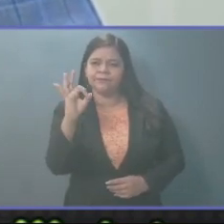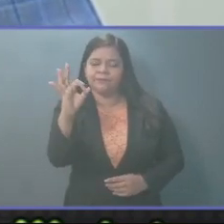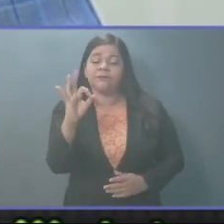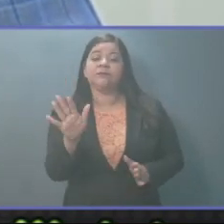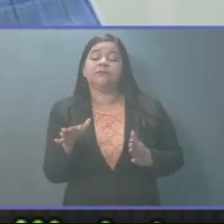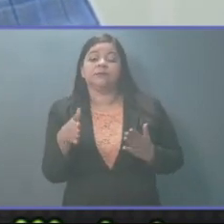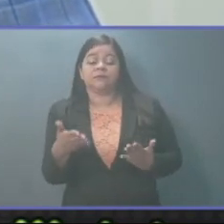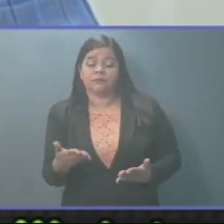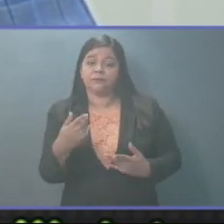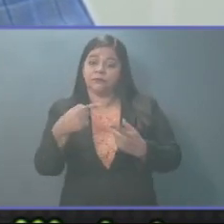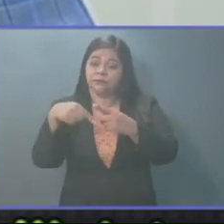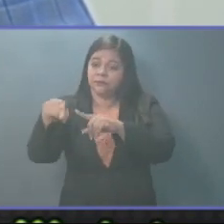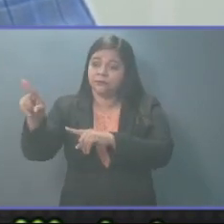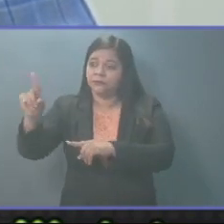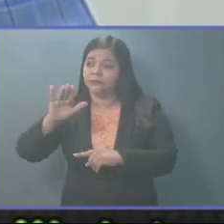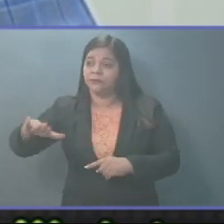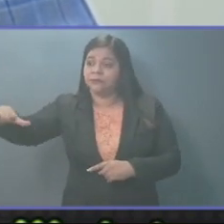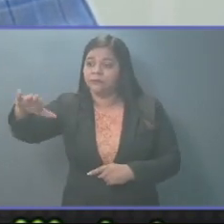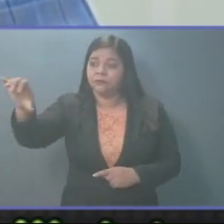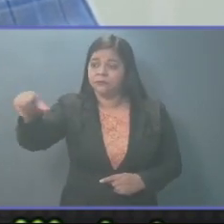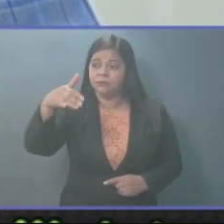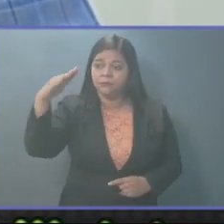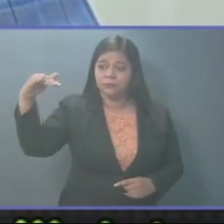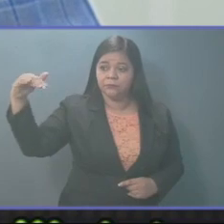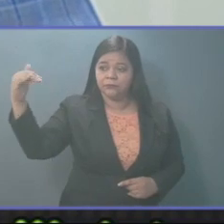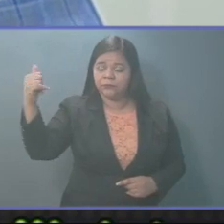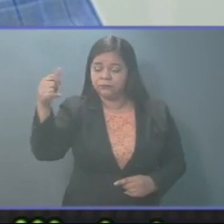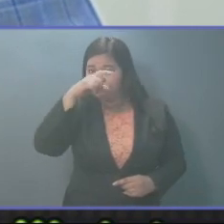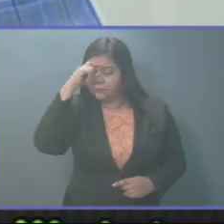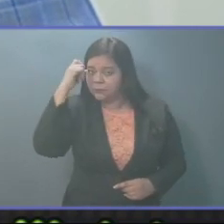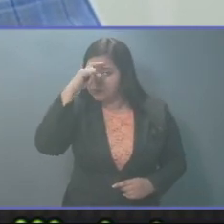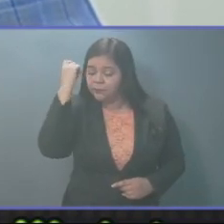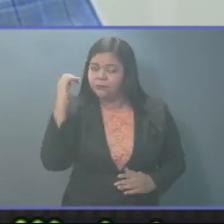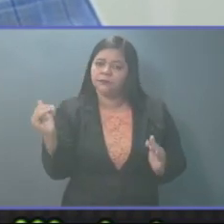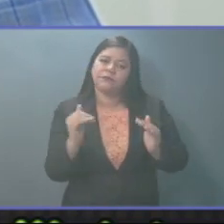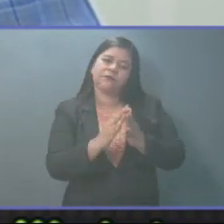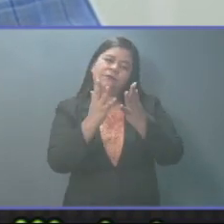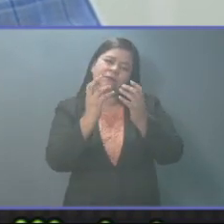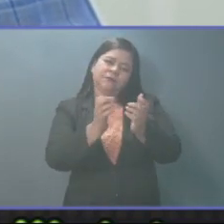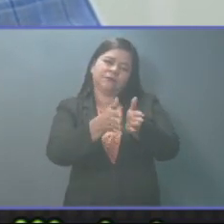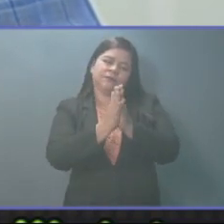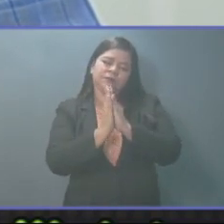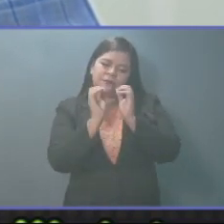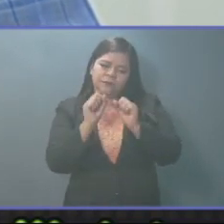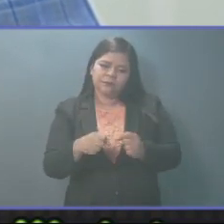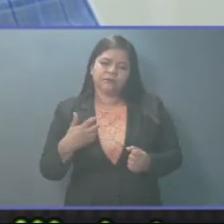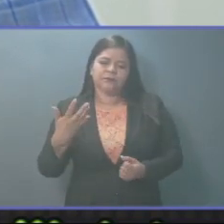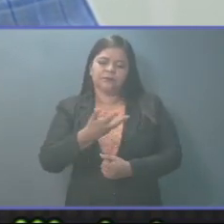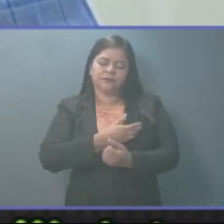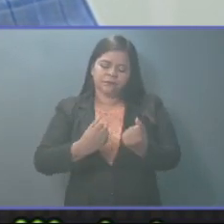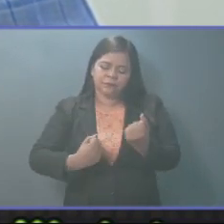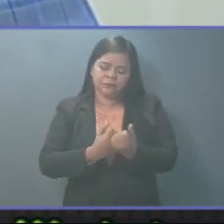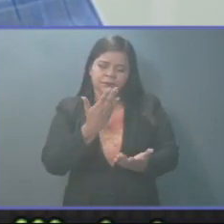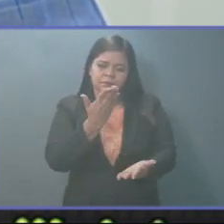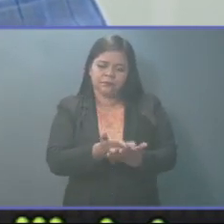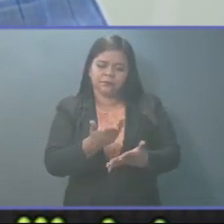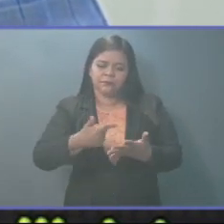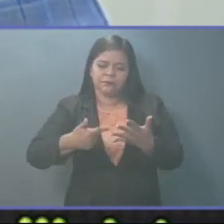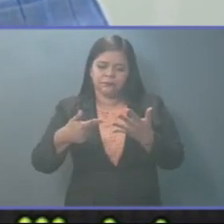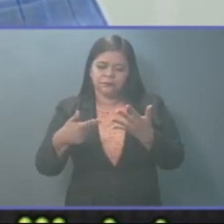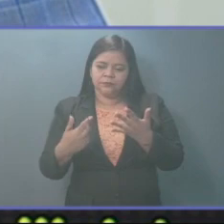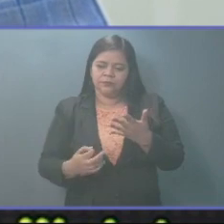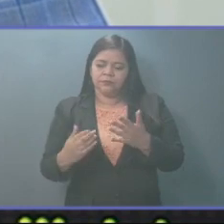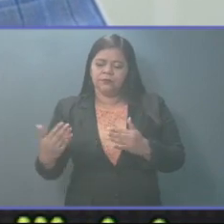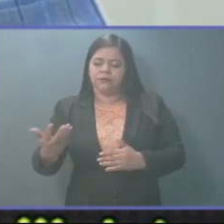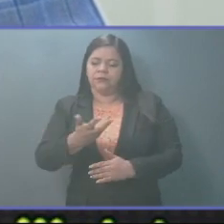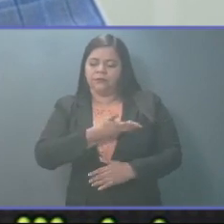le toque que ir a desempeñar su cargo nuevamente, y solicito que se nos incorpore también a esta iniciativa también como